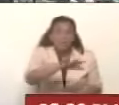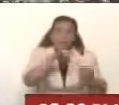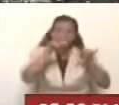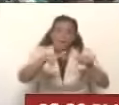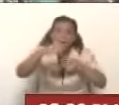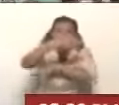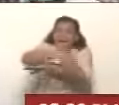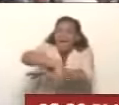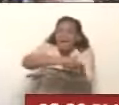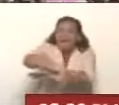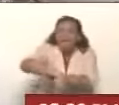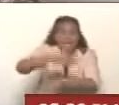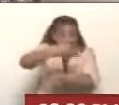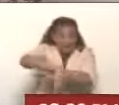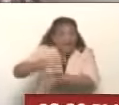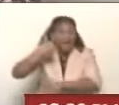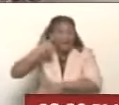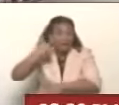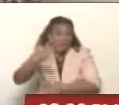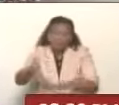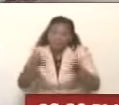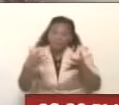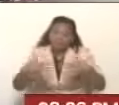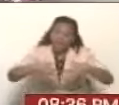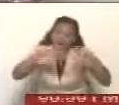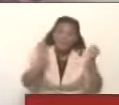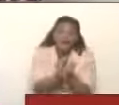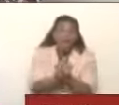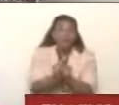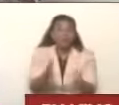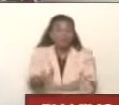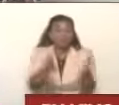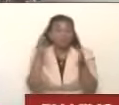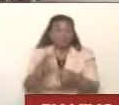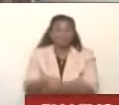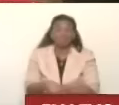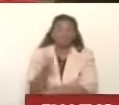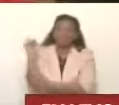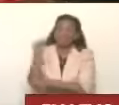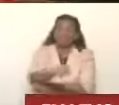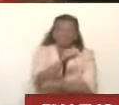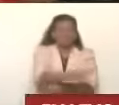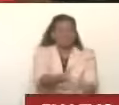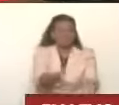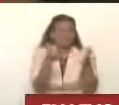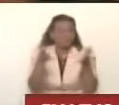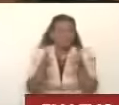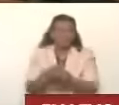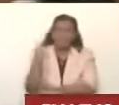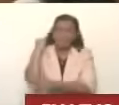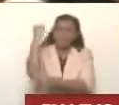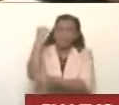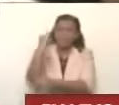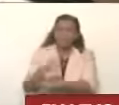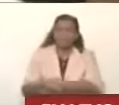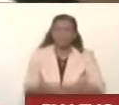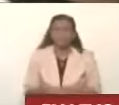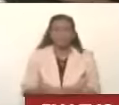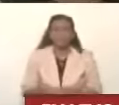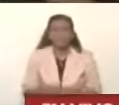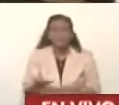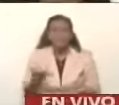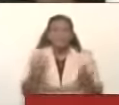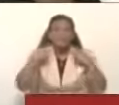está en la calle, y en la calle es que se ganan las batallas, en la calle es que ganamos la verdad. Pero ¿por qué me quitan